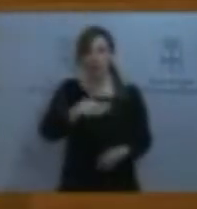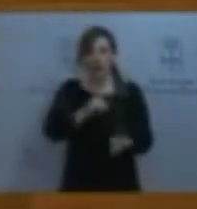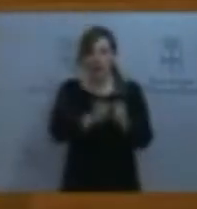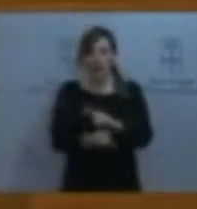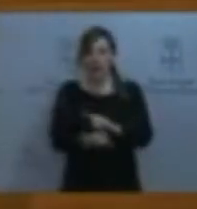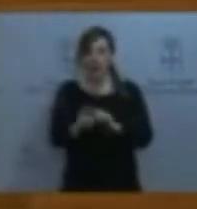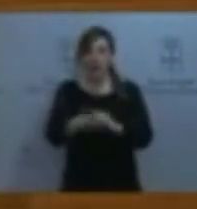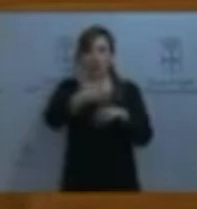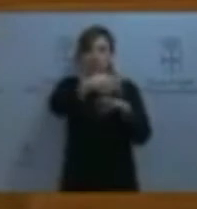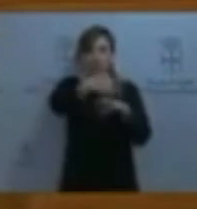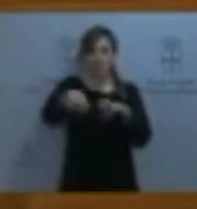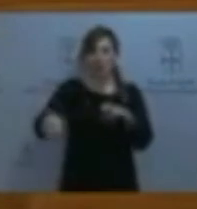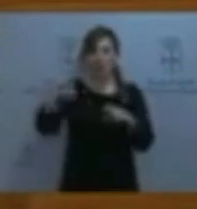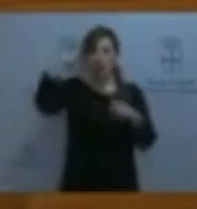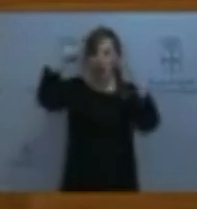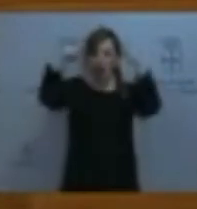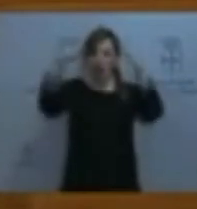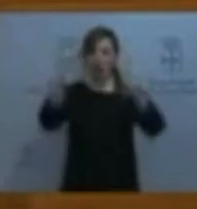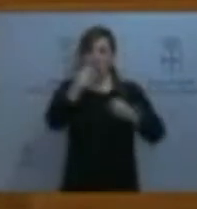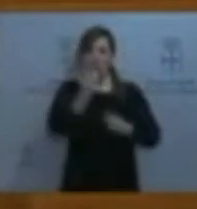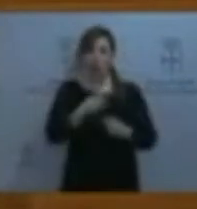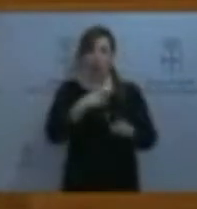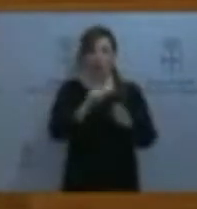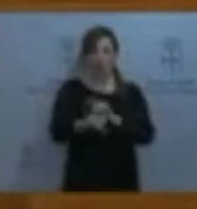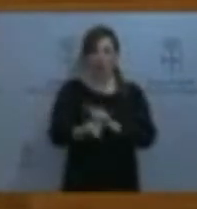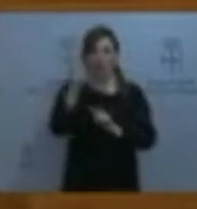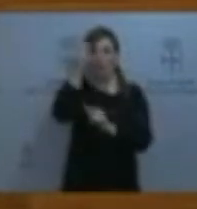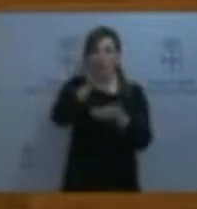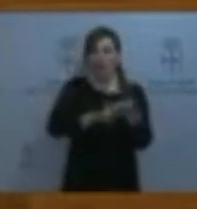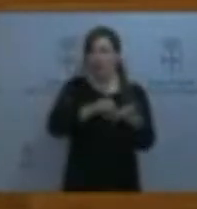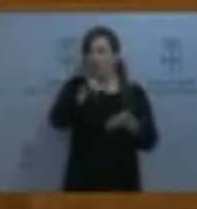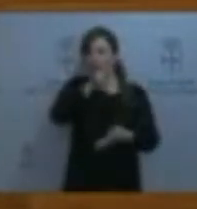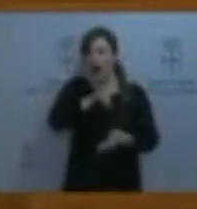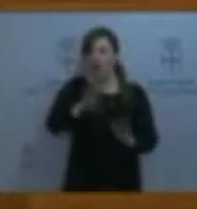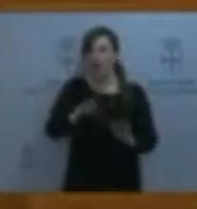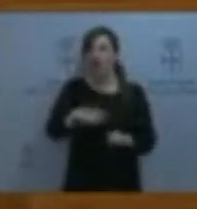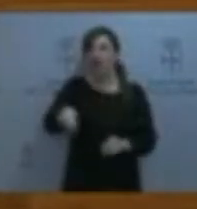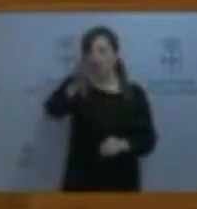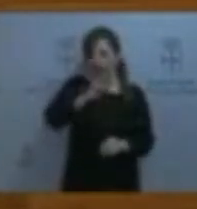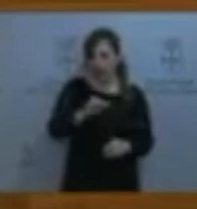la distribución del lobo puede haber cambiado. Creemos que hay una mala redacción, pero entendemos el sentido que